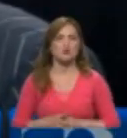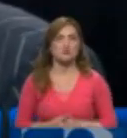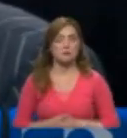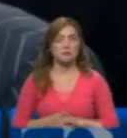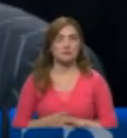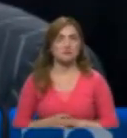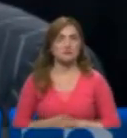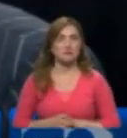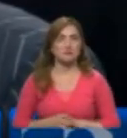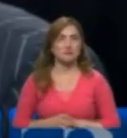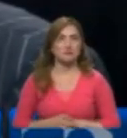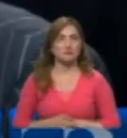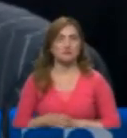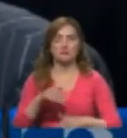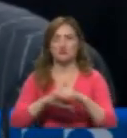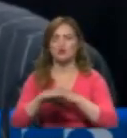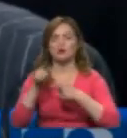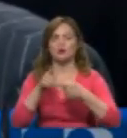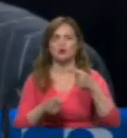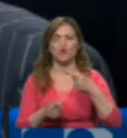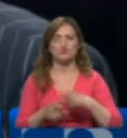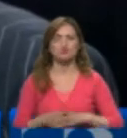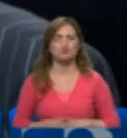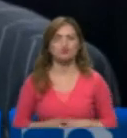no podrán ingresar. Esa sería una de las,